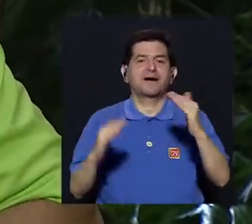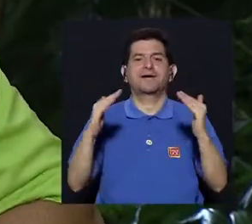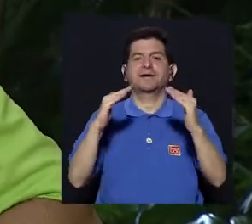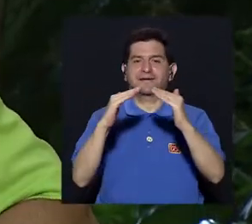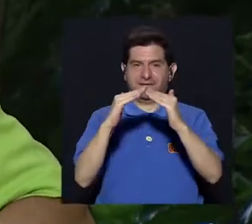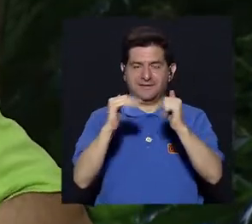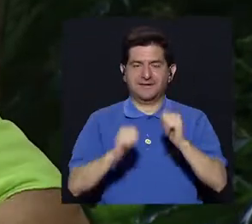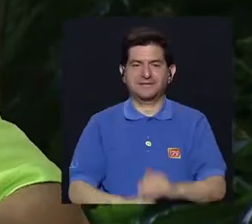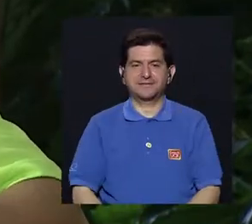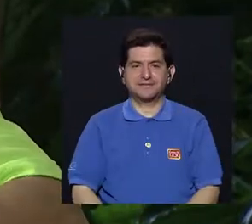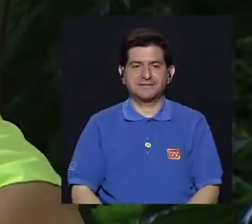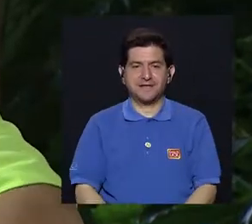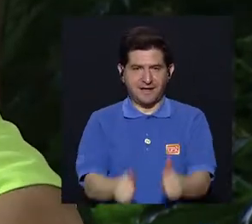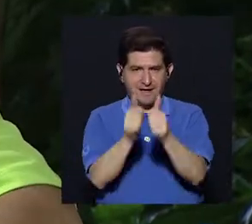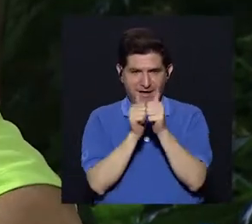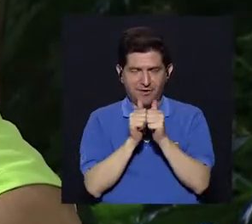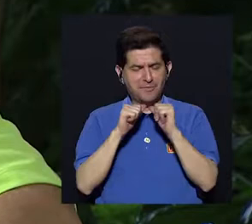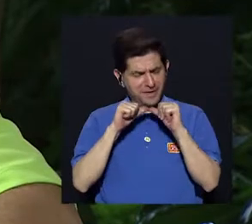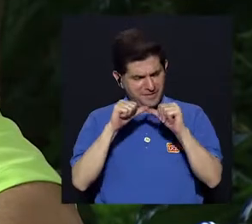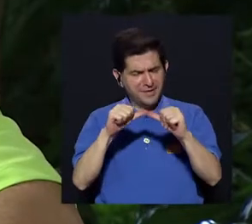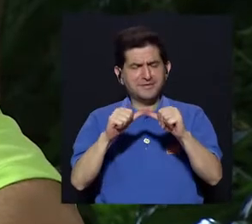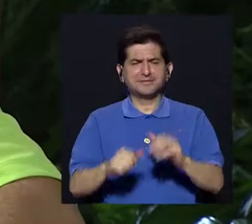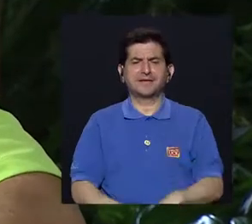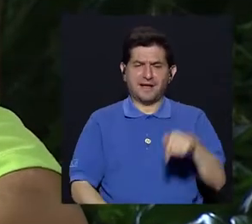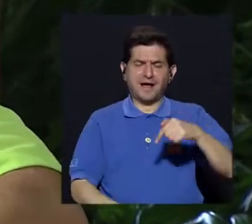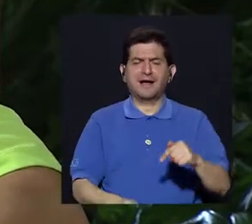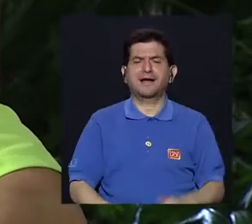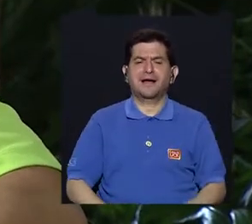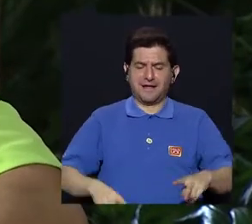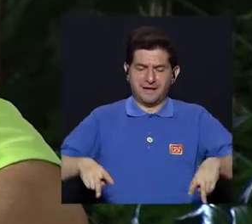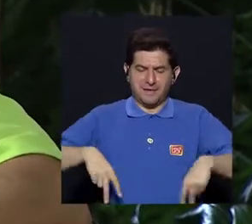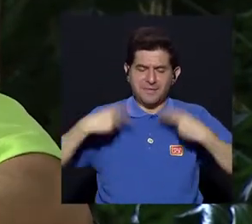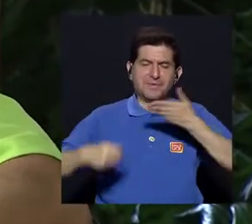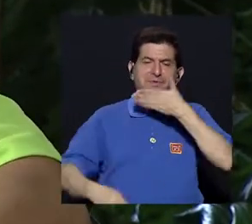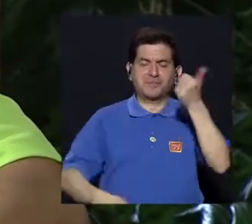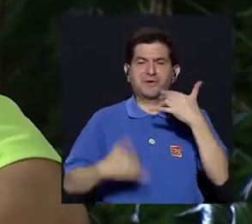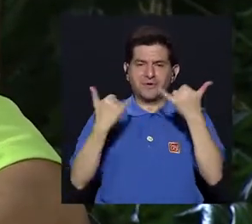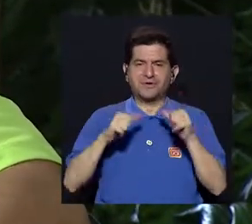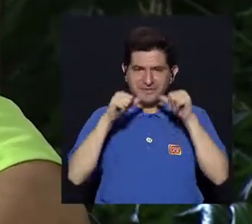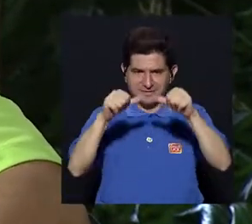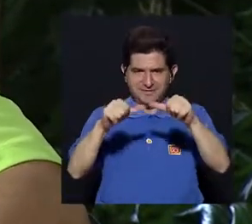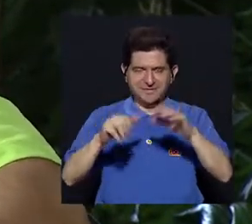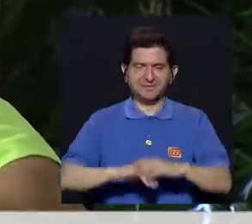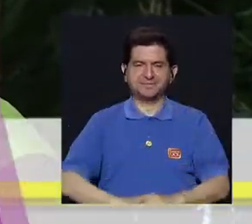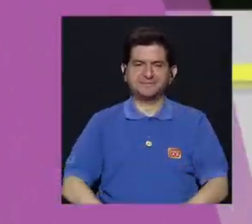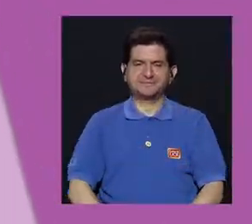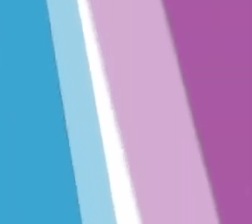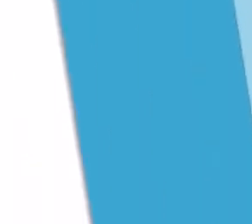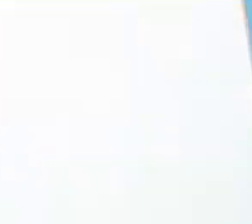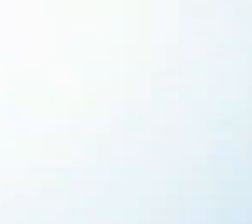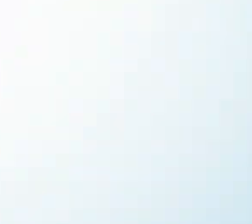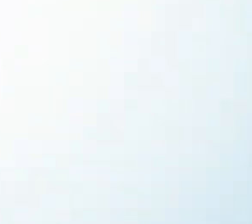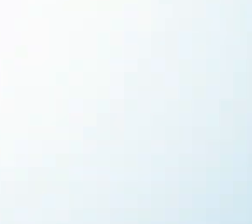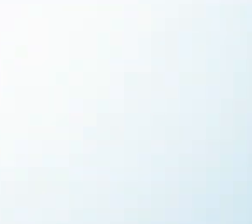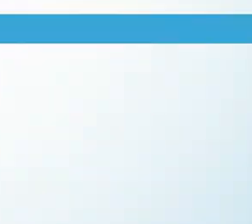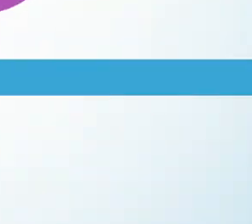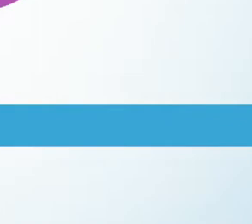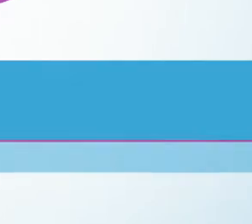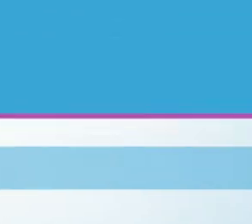sus hogares, quédense con nosotros. Estamos en Vivir Mejor. Pronto retornamos.